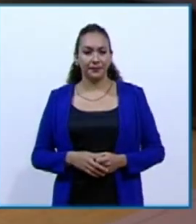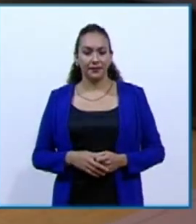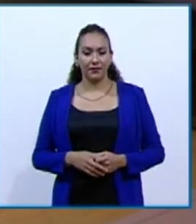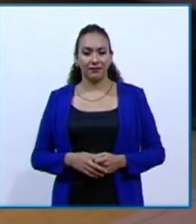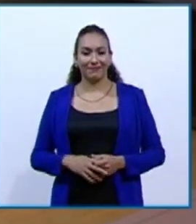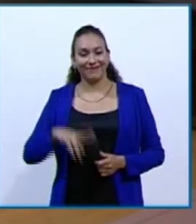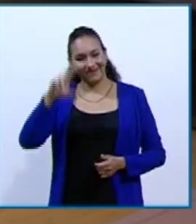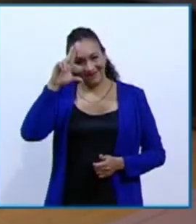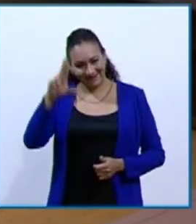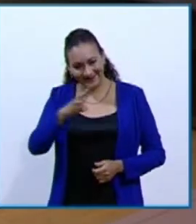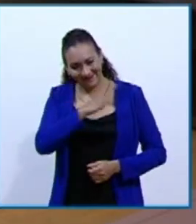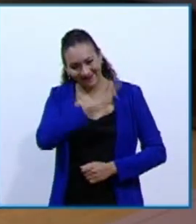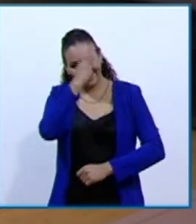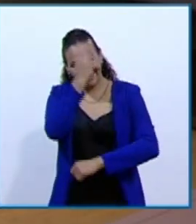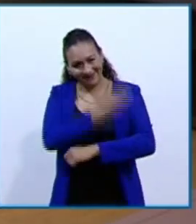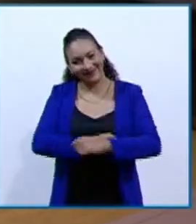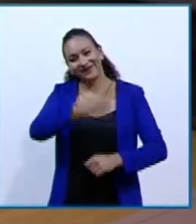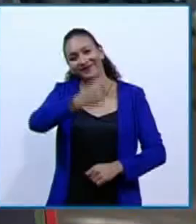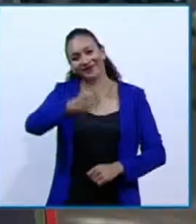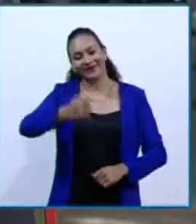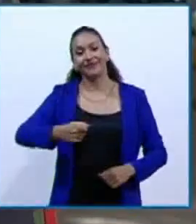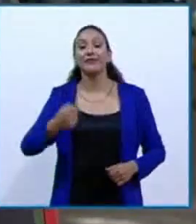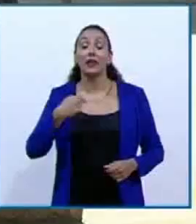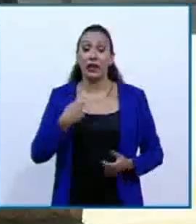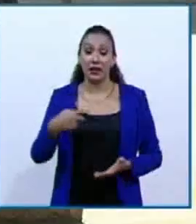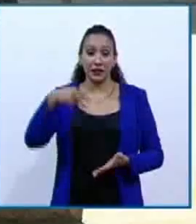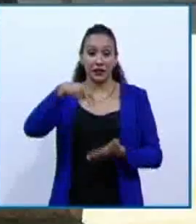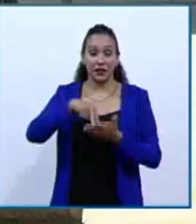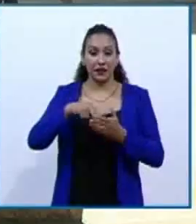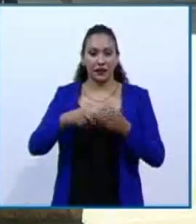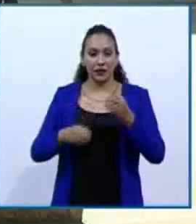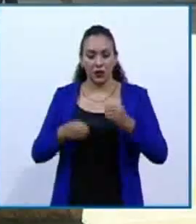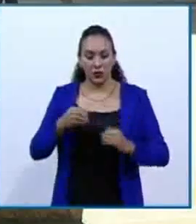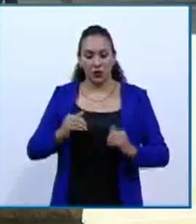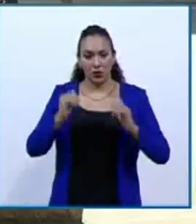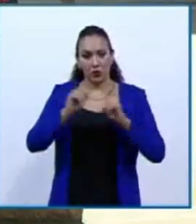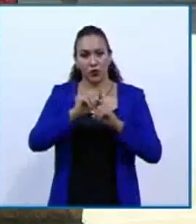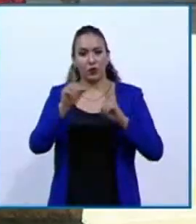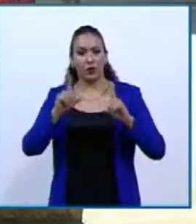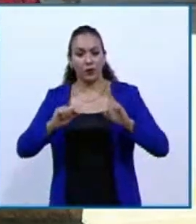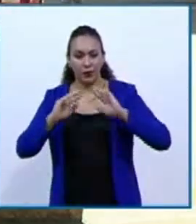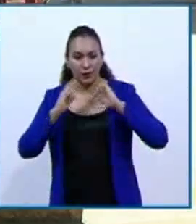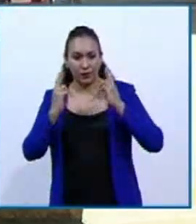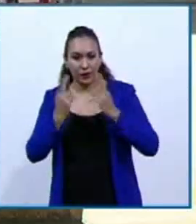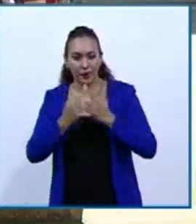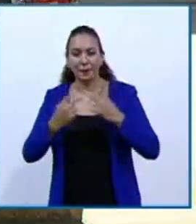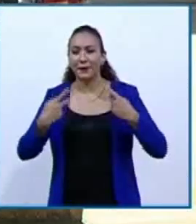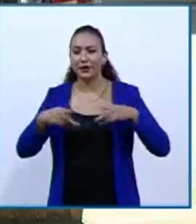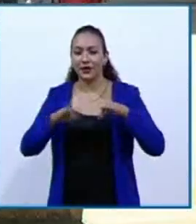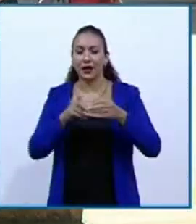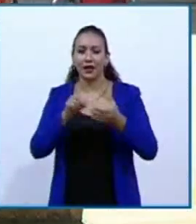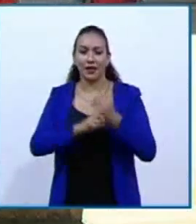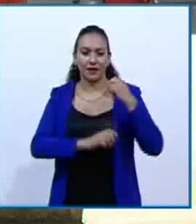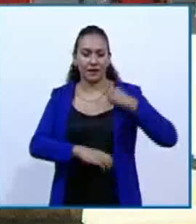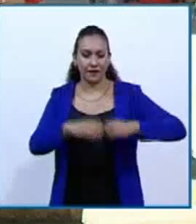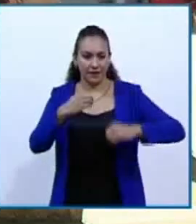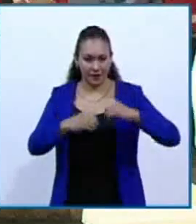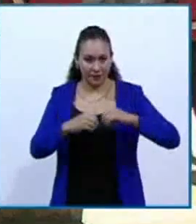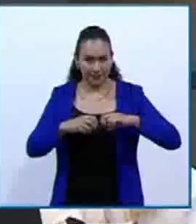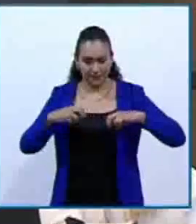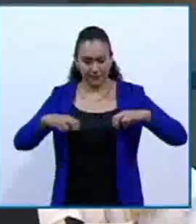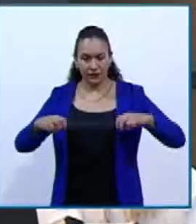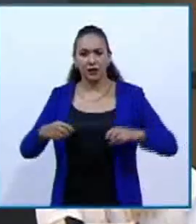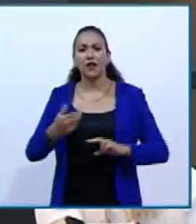¿Qué tal? Buenas tardes, te saludo desde la sede alterna de la Suprema Corte, en donde trabajadores del Poder Judicial de la Federación